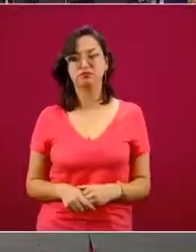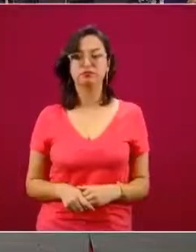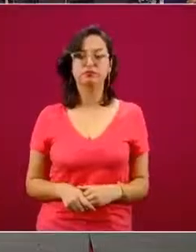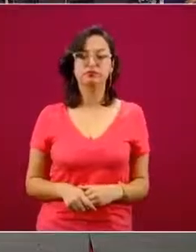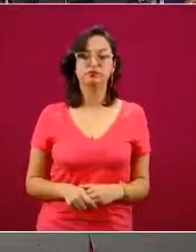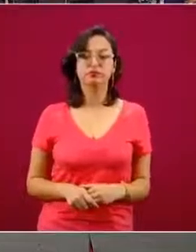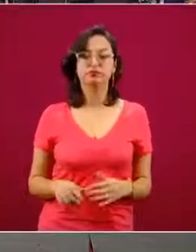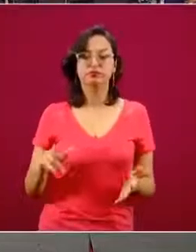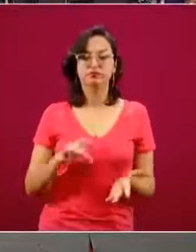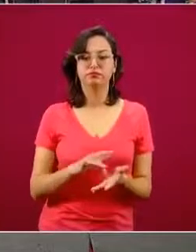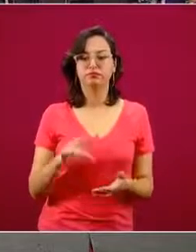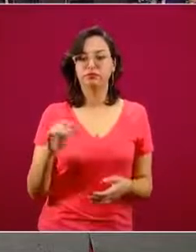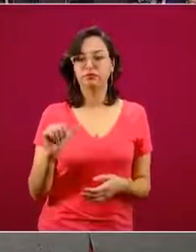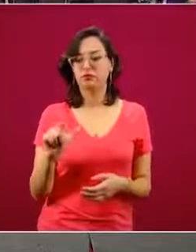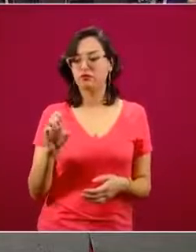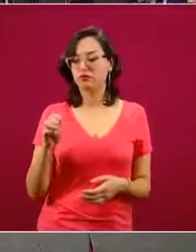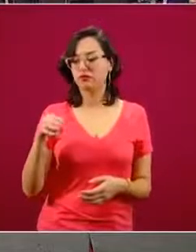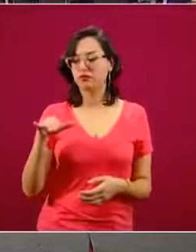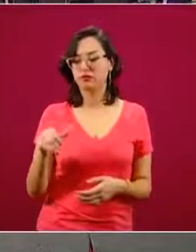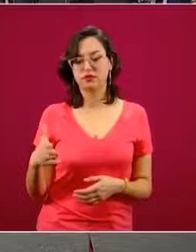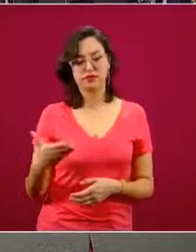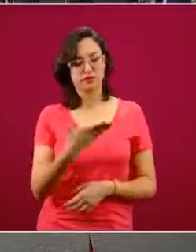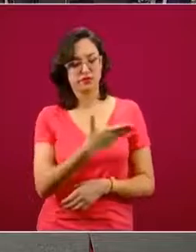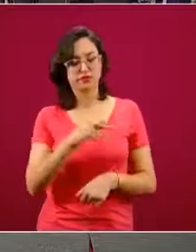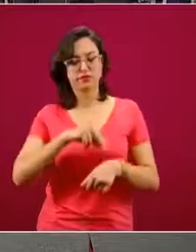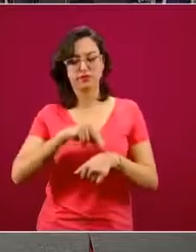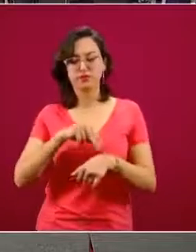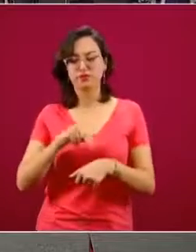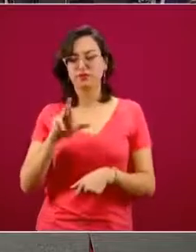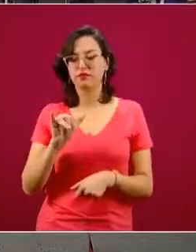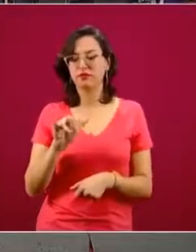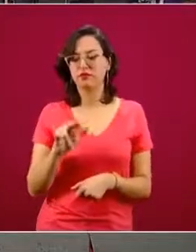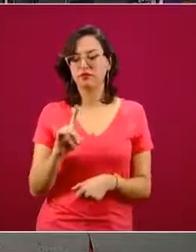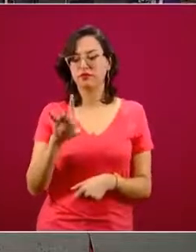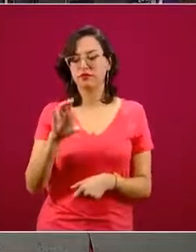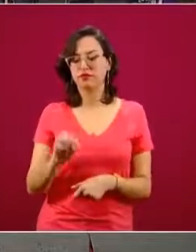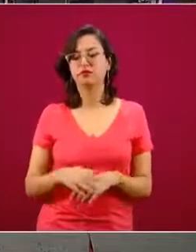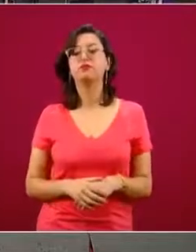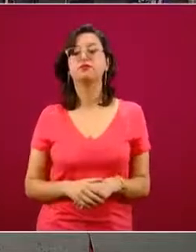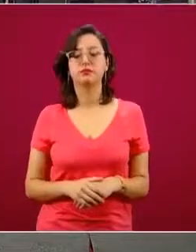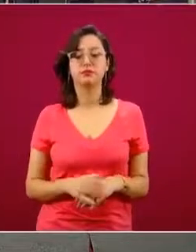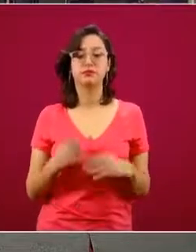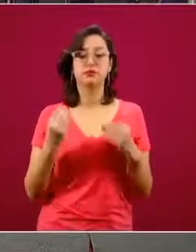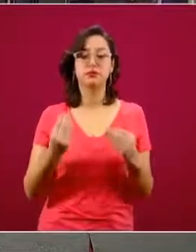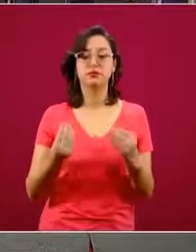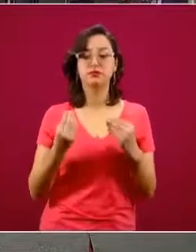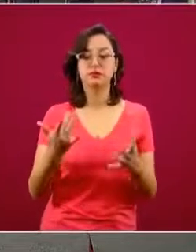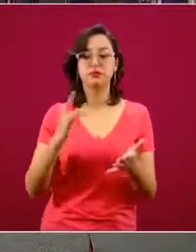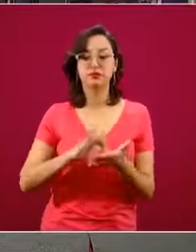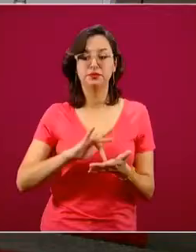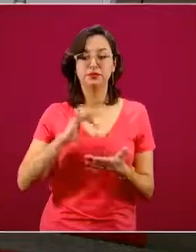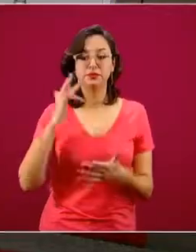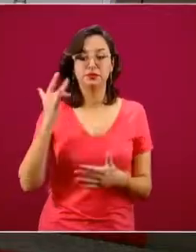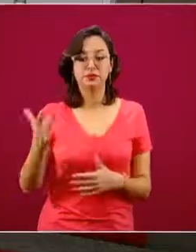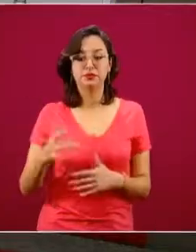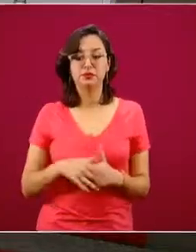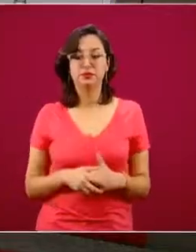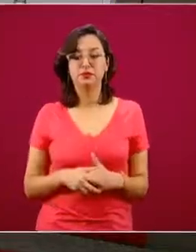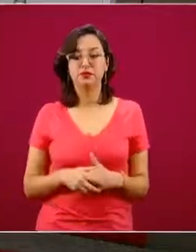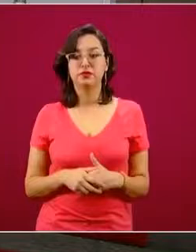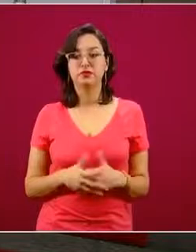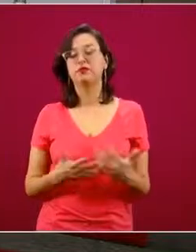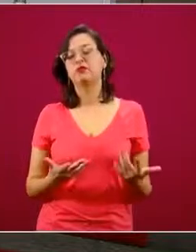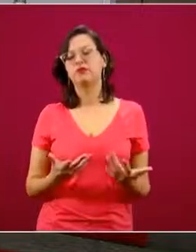Gracias, doctora Lomía. El doctor Ricardo Cortés tiene un comentario. Sí, muchísimas gracias, doctor. La pregunta sobre